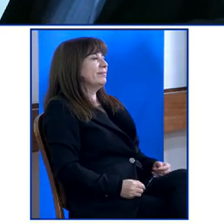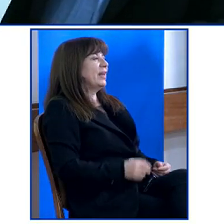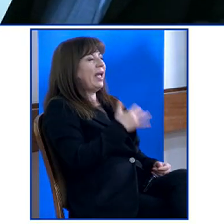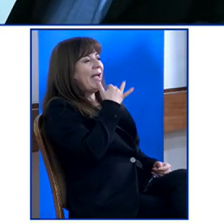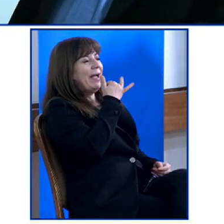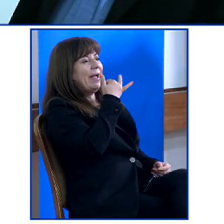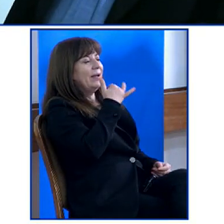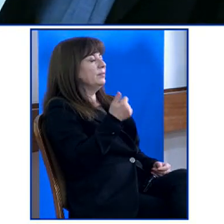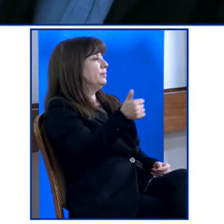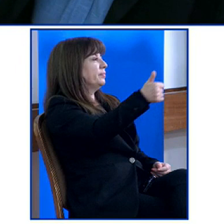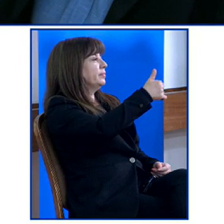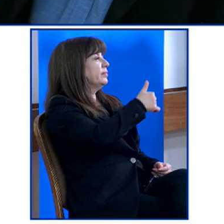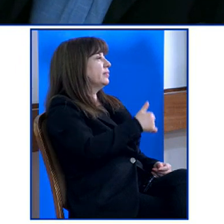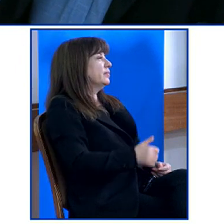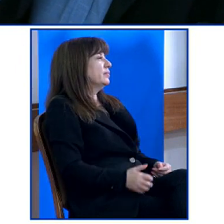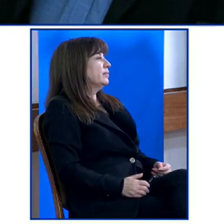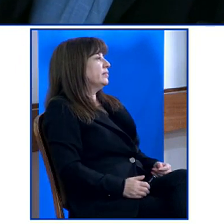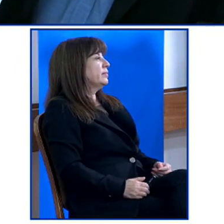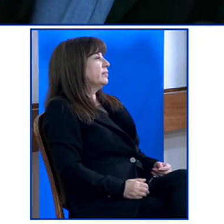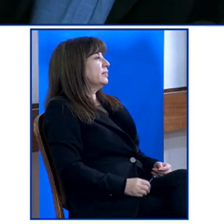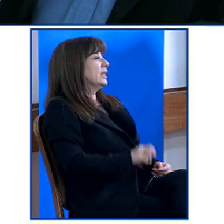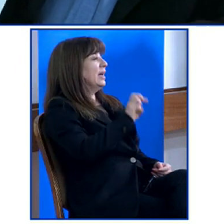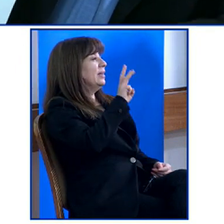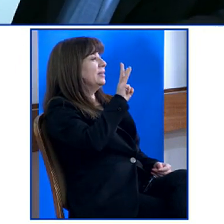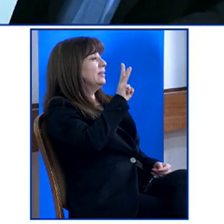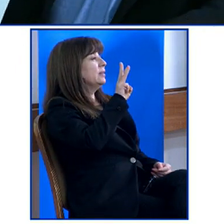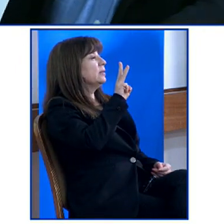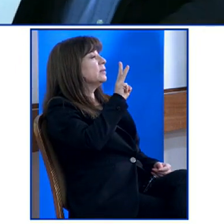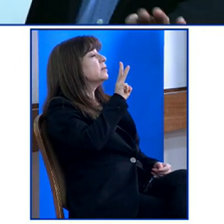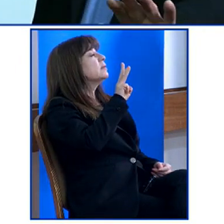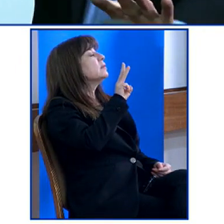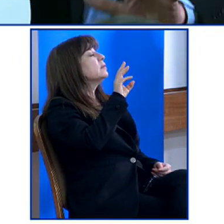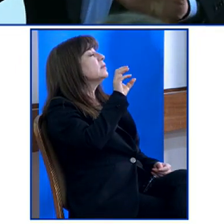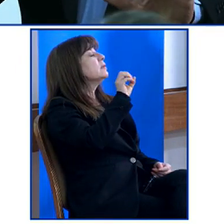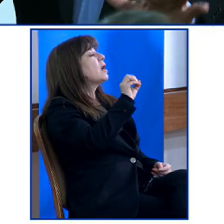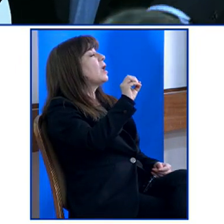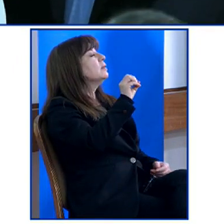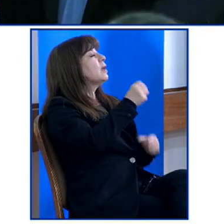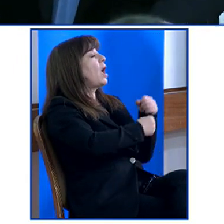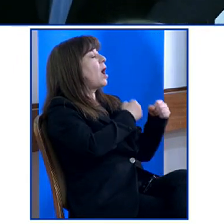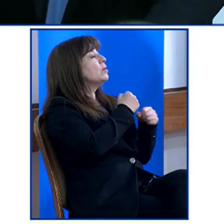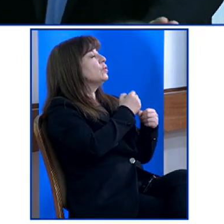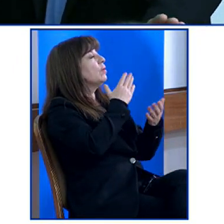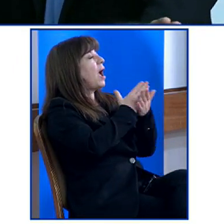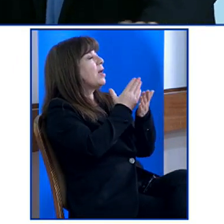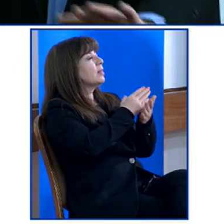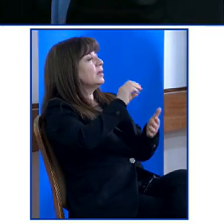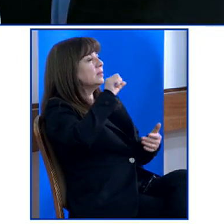verde. Bueno, entre 30 y 64 es